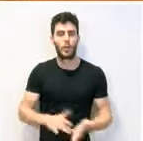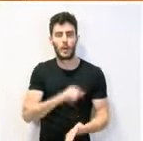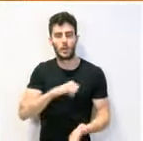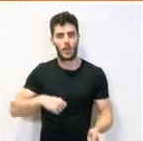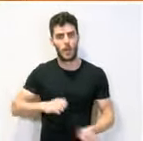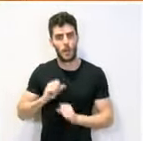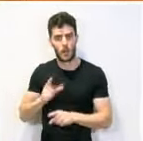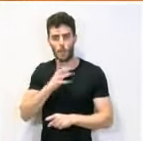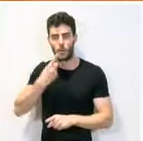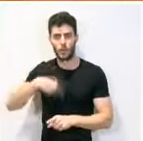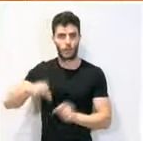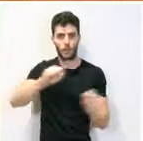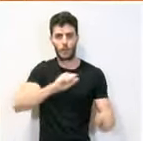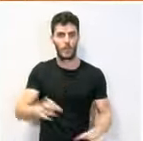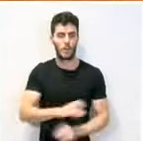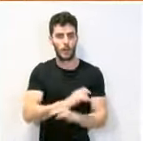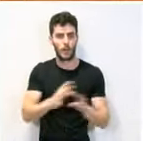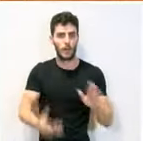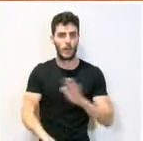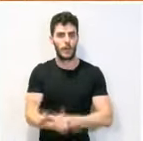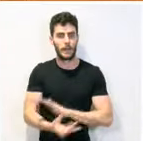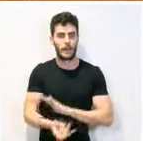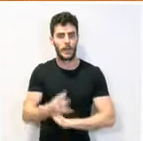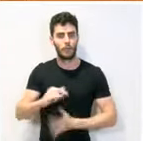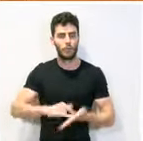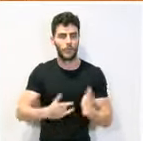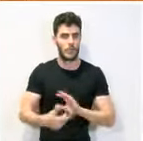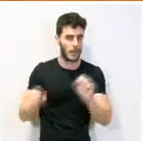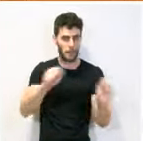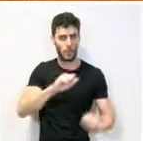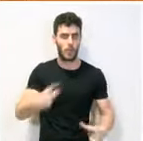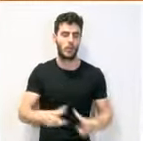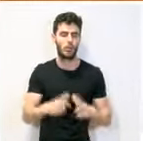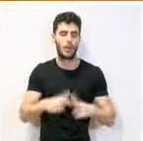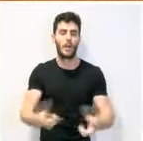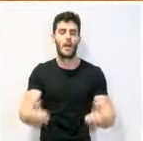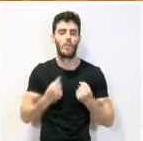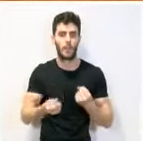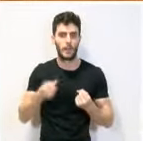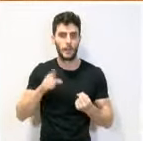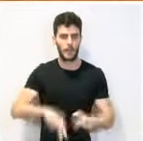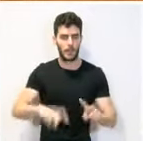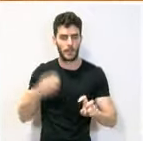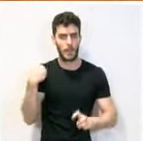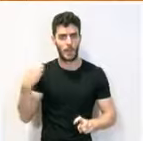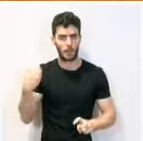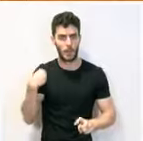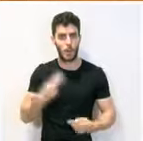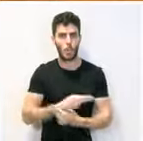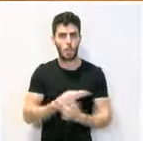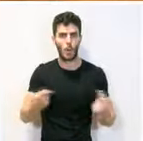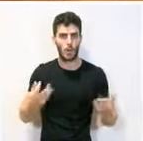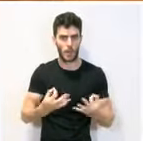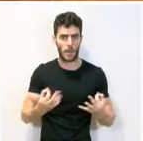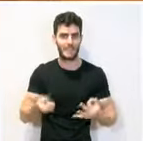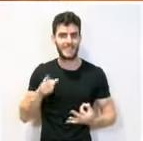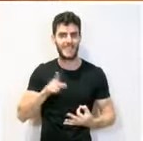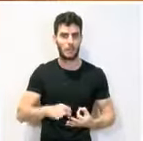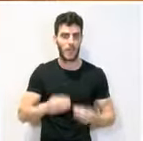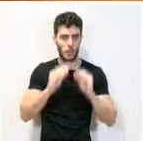que nosotros defendemos desde luego es generar un sistema de protección social fuerte y eso pasa por lo público. También